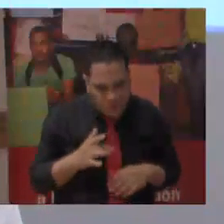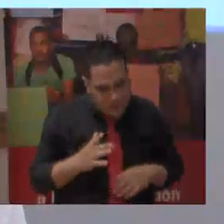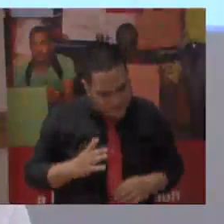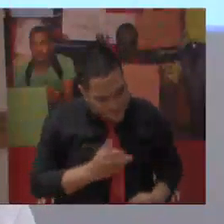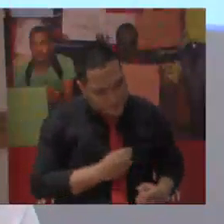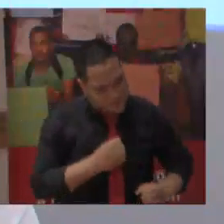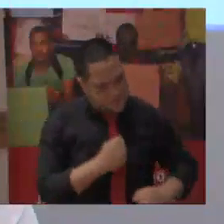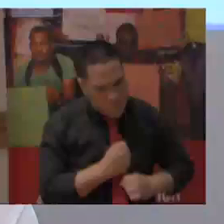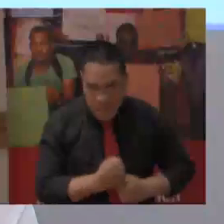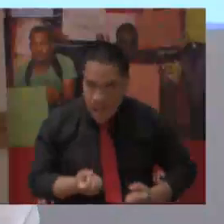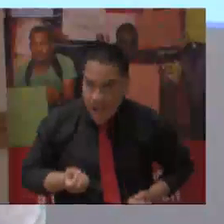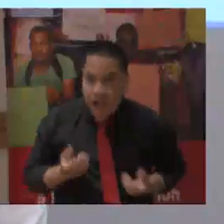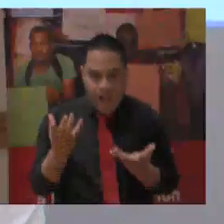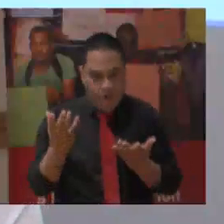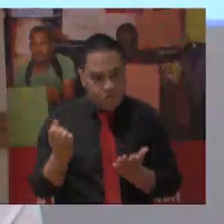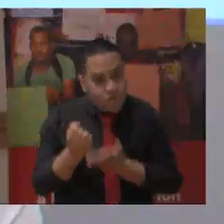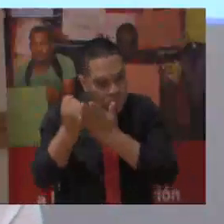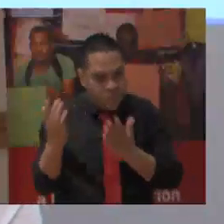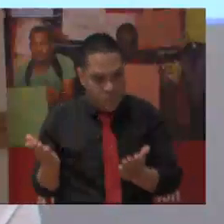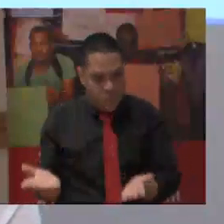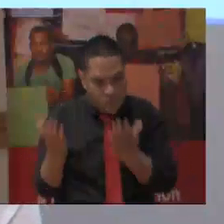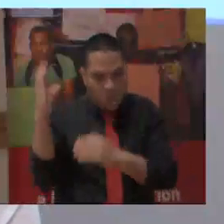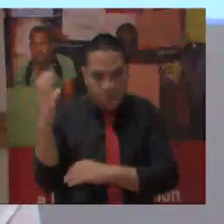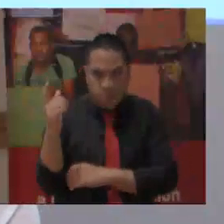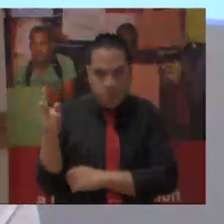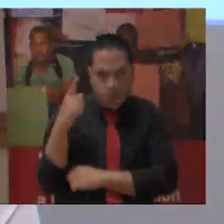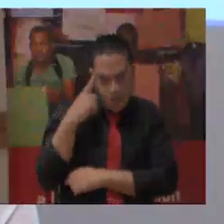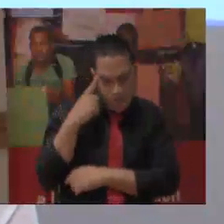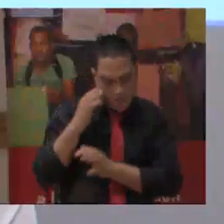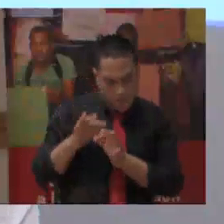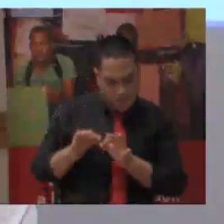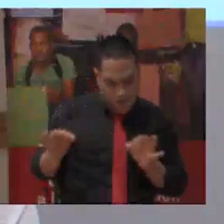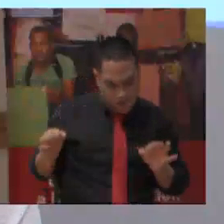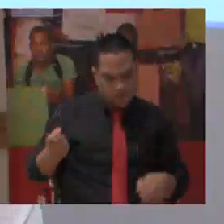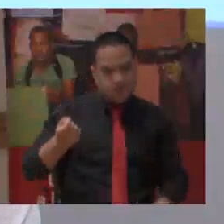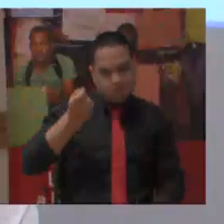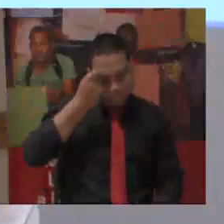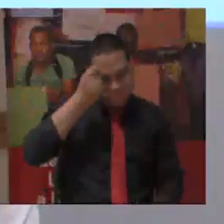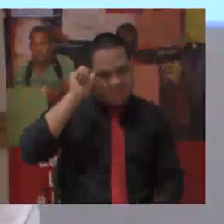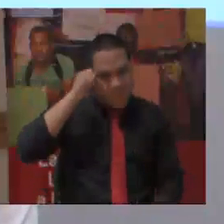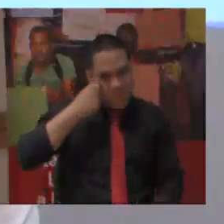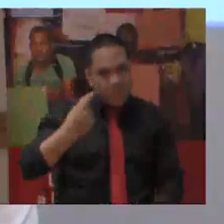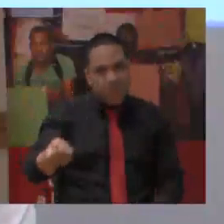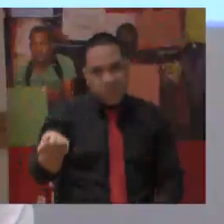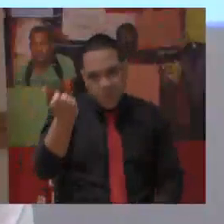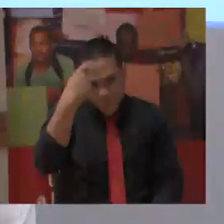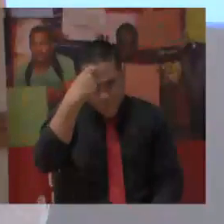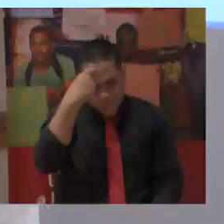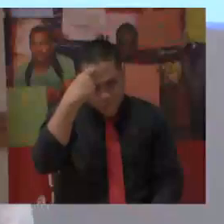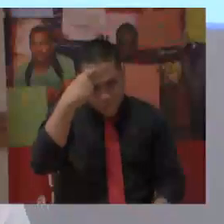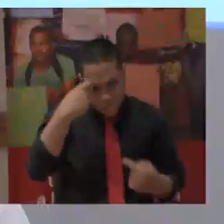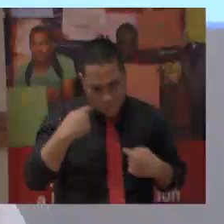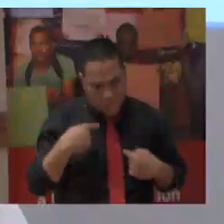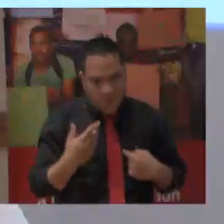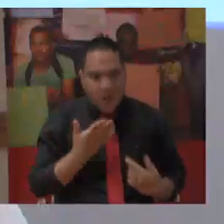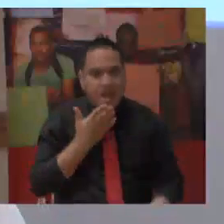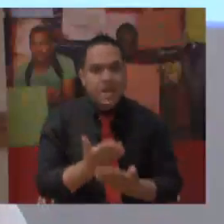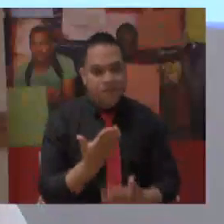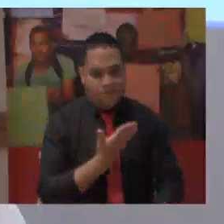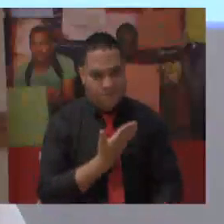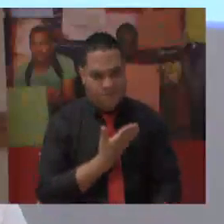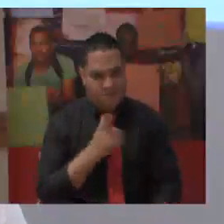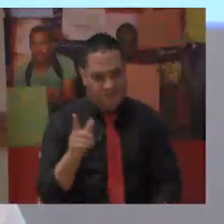país. Y esa es una lección que a mí se me pegó, esa es una lección que yo siempre cargué por dentro y que se la agradezco a mi